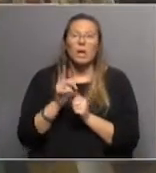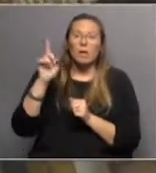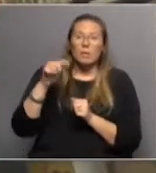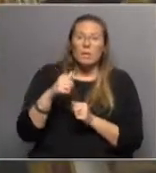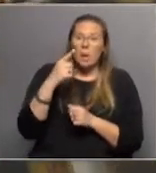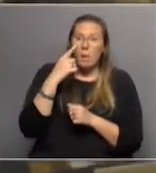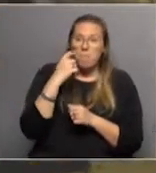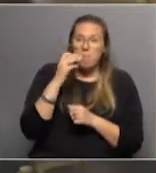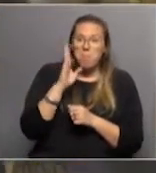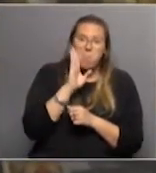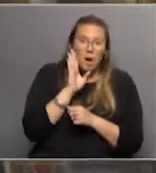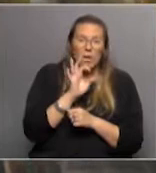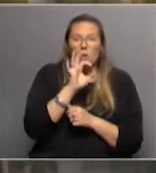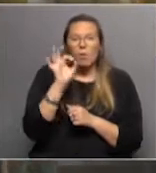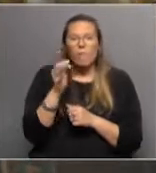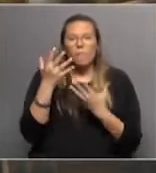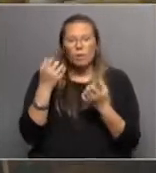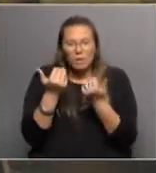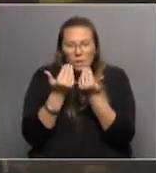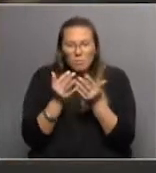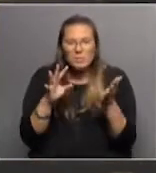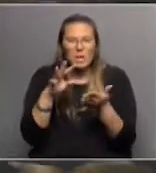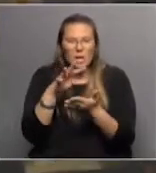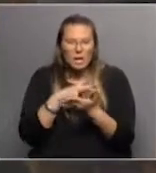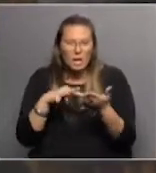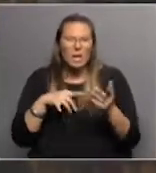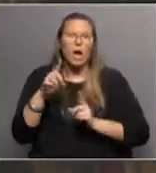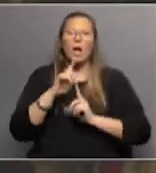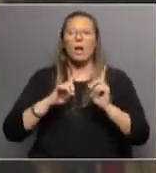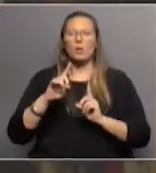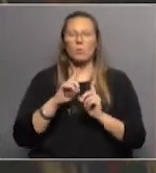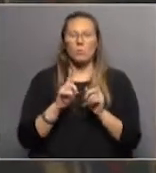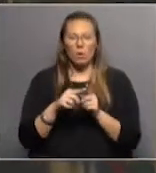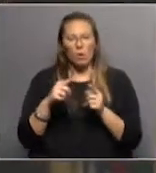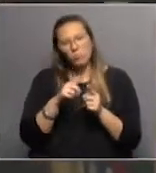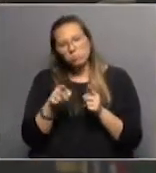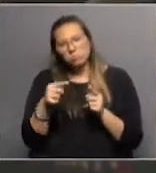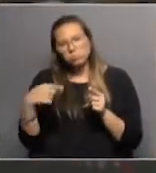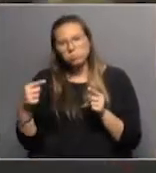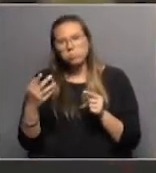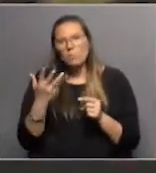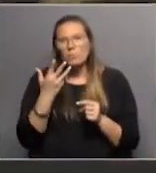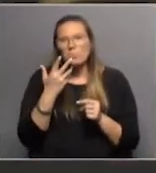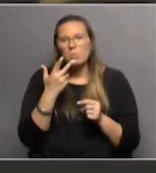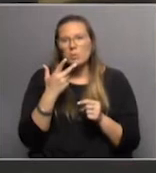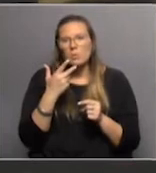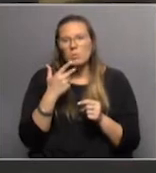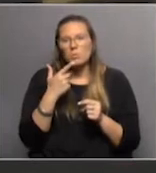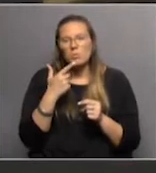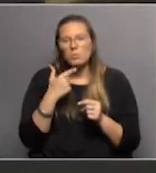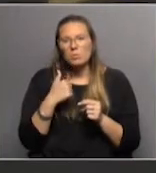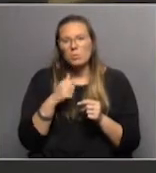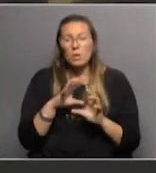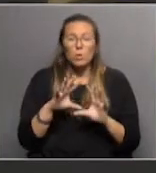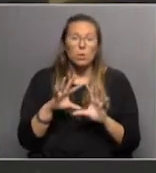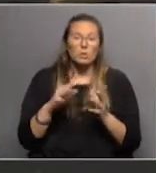veces padres o alguien que quiere arrancar a leer alguna saga y eso. A mí en particular me gusta. No es un